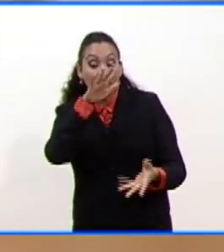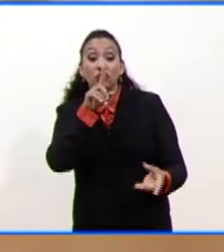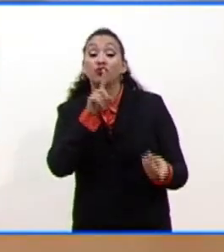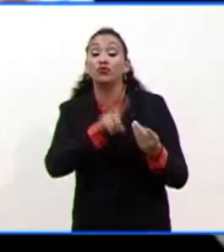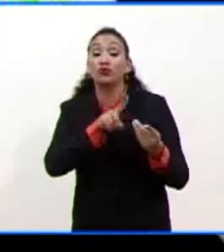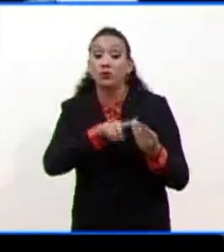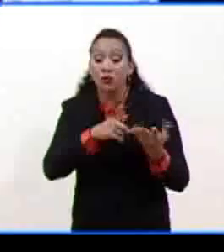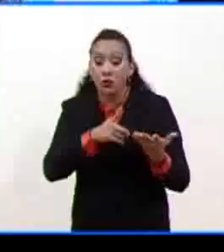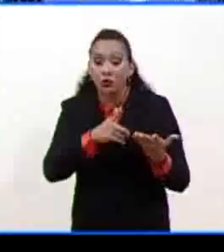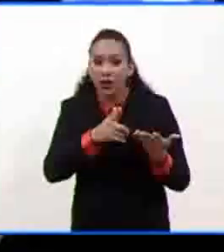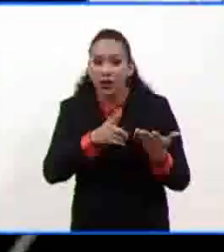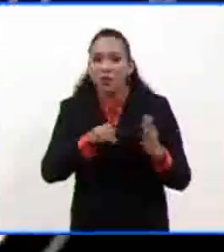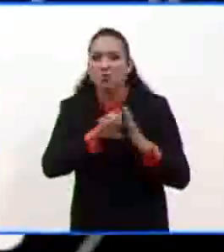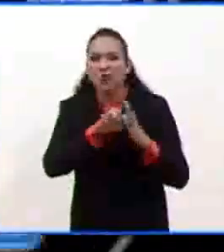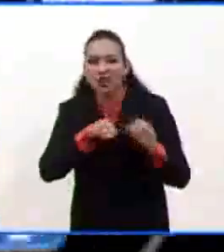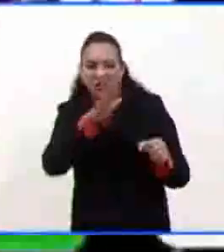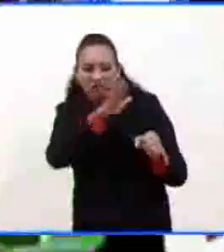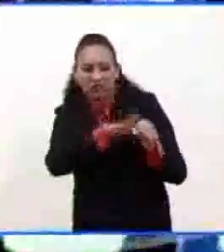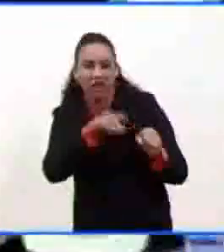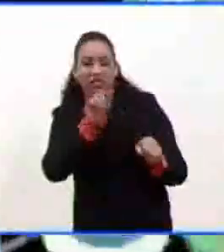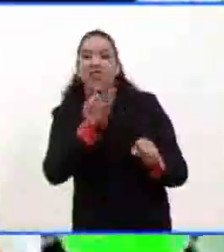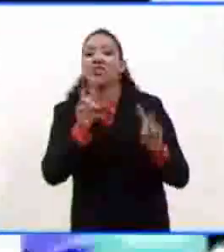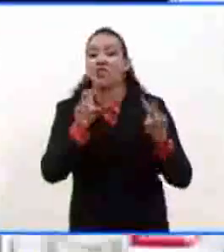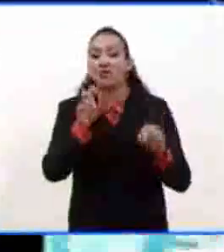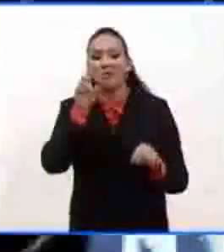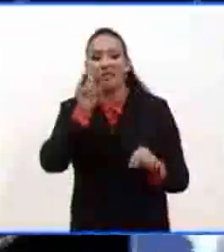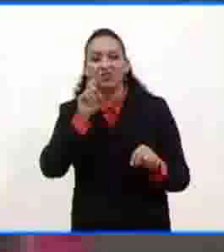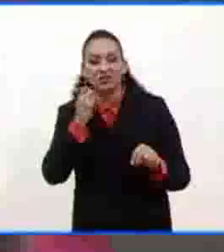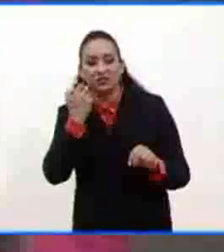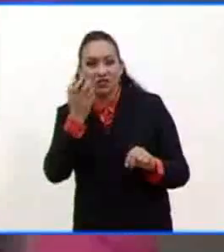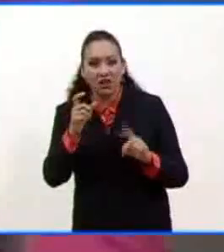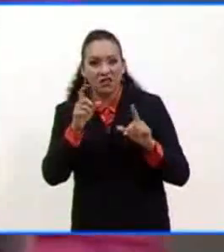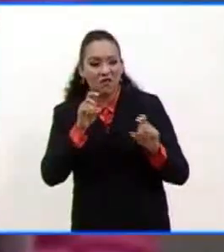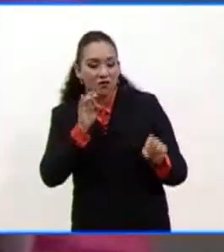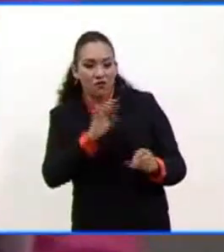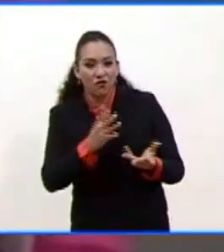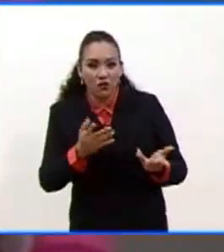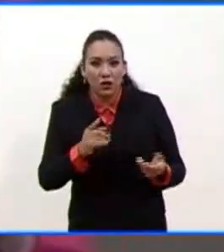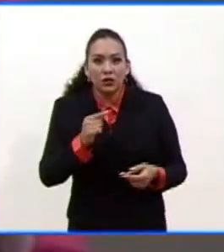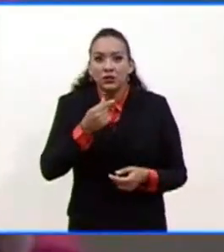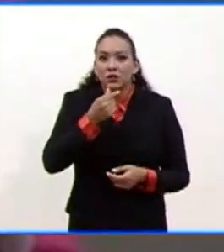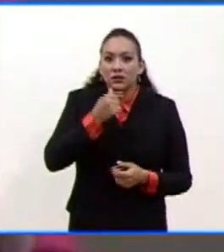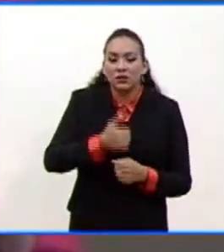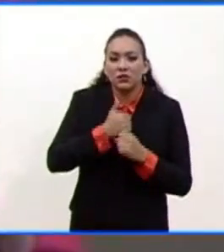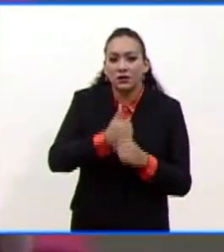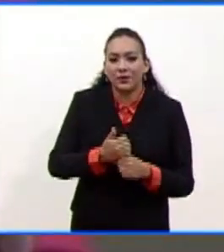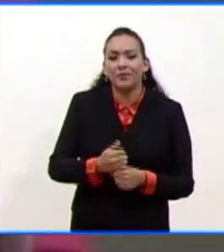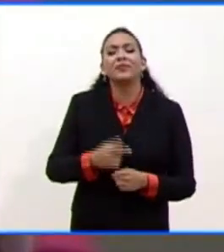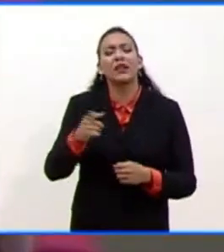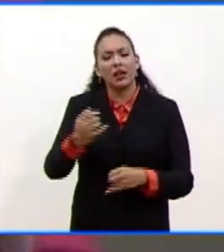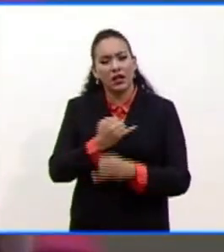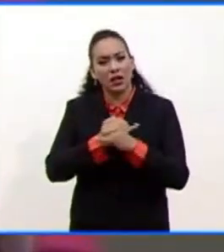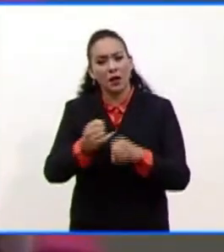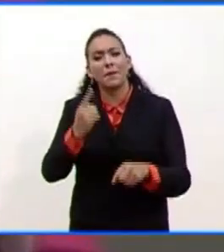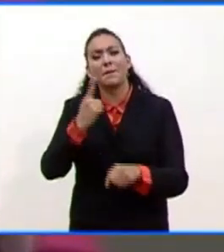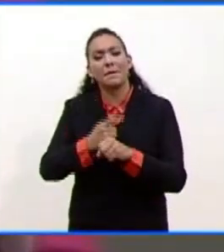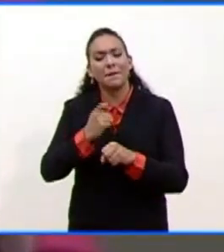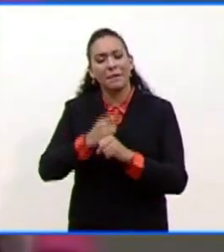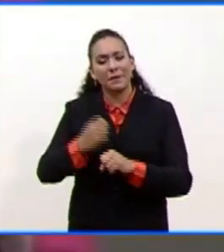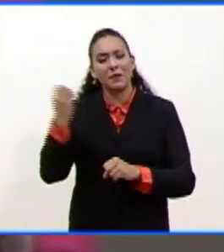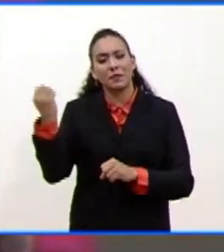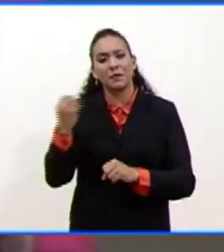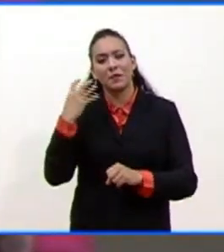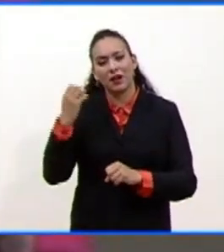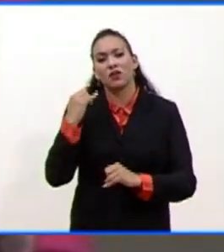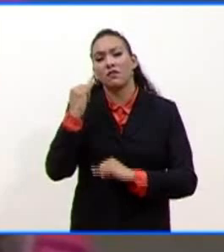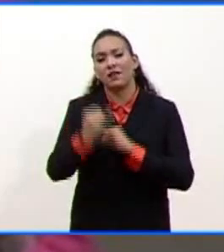los casos de connotación sexual, reveló la activista Olimpia Coral Melo al inaugurar la primera cumbre latinoamericana